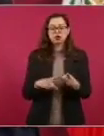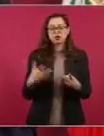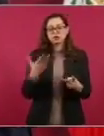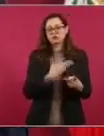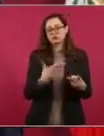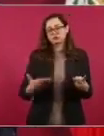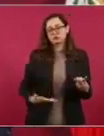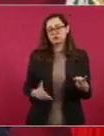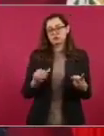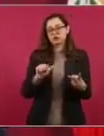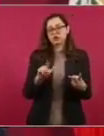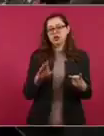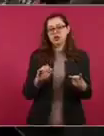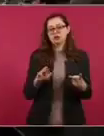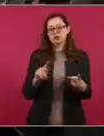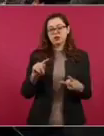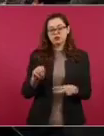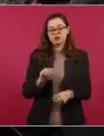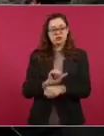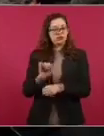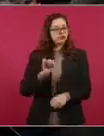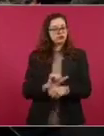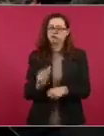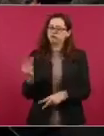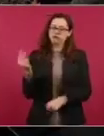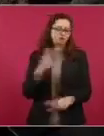Alberto Fernández de Argentina.